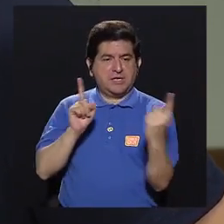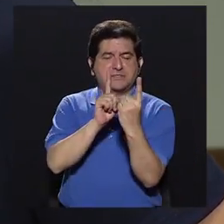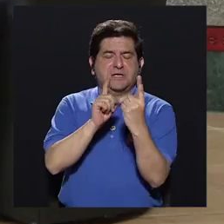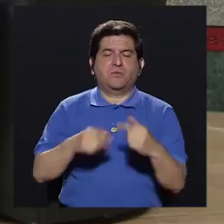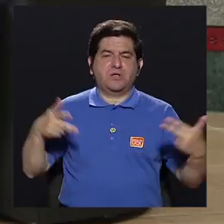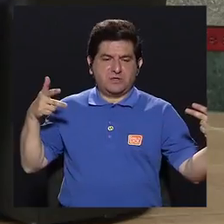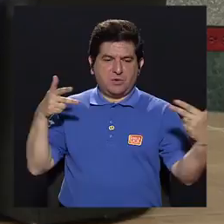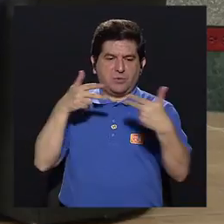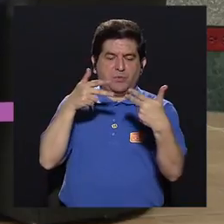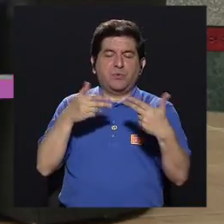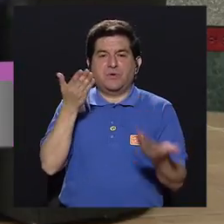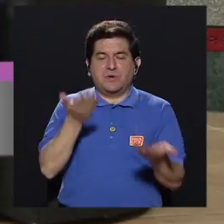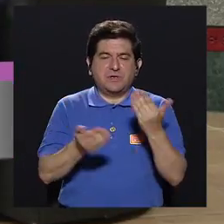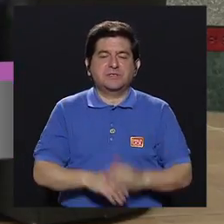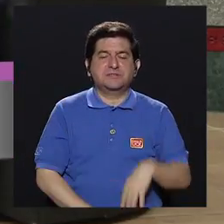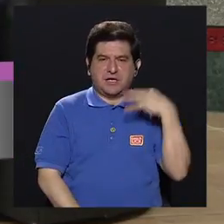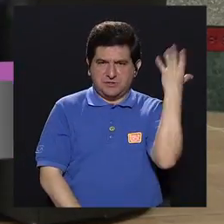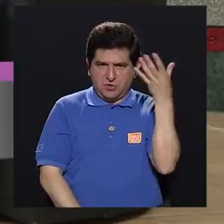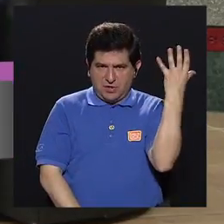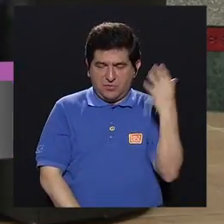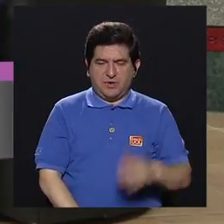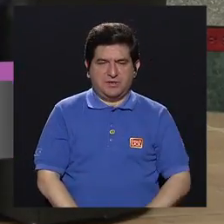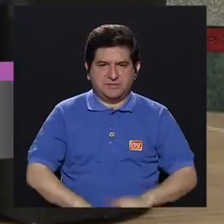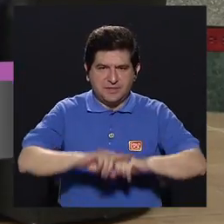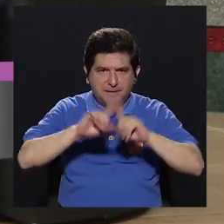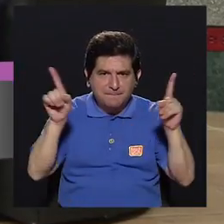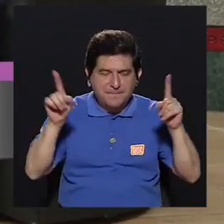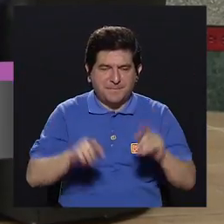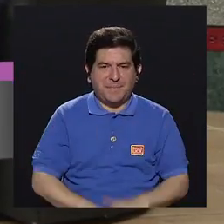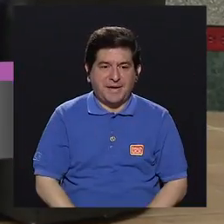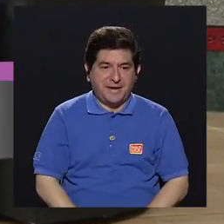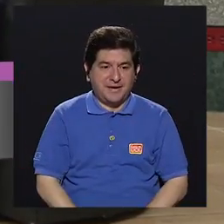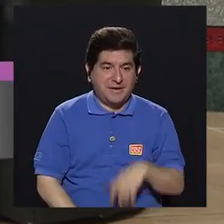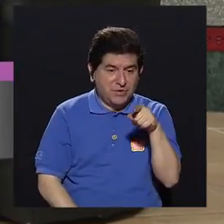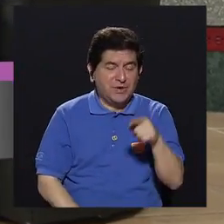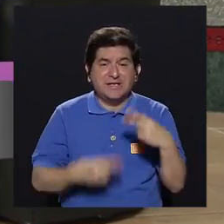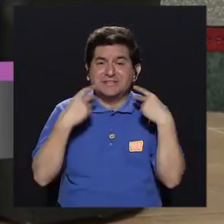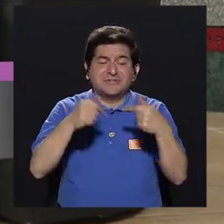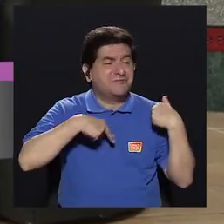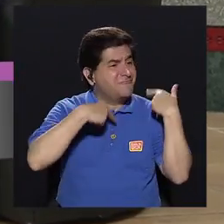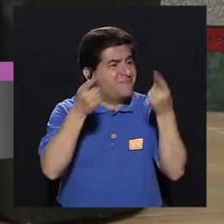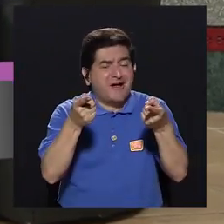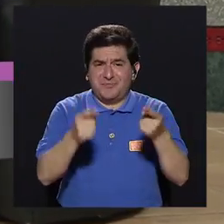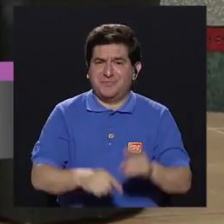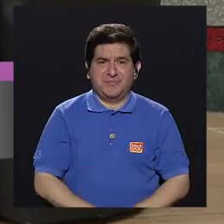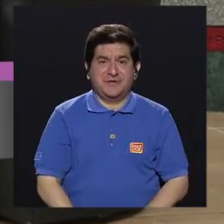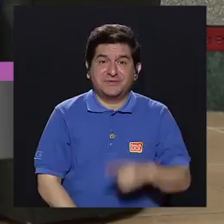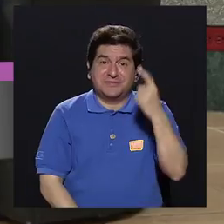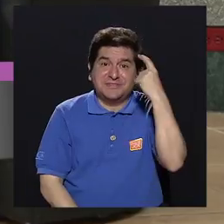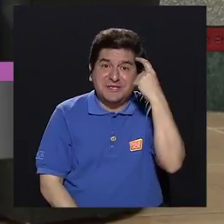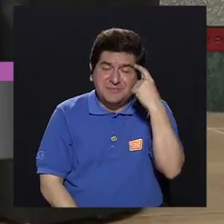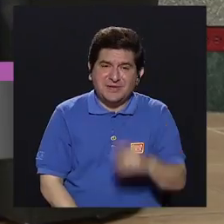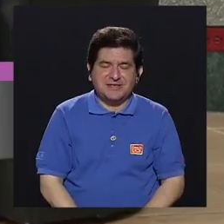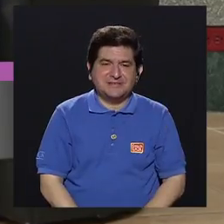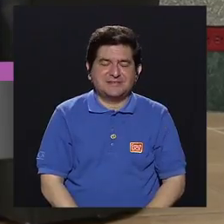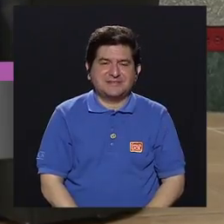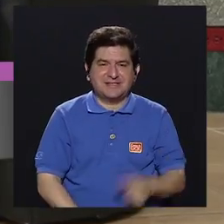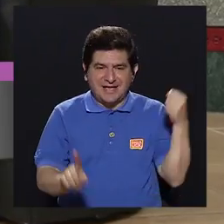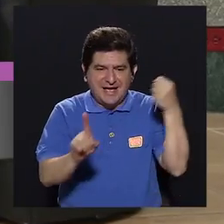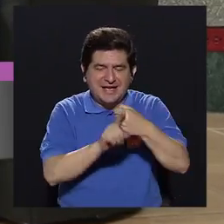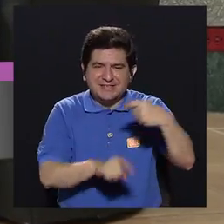de camino y que pueda ser trasladada la persona. Pero el traslado es rápido, tiene que ser algo, se considera un